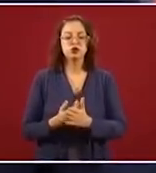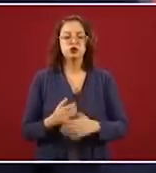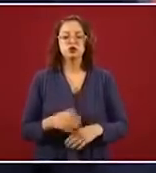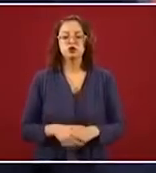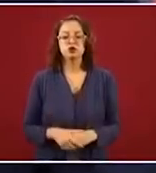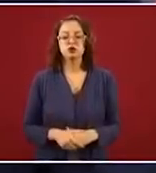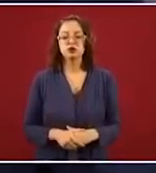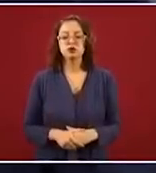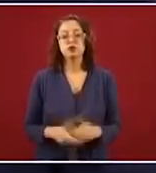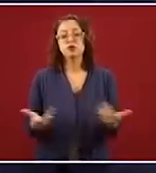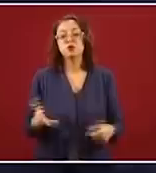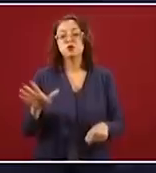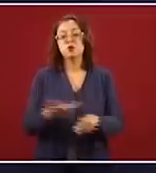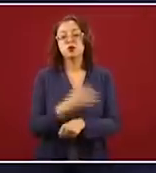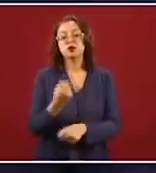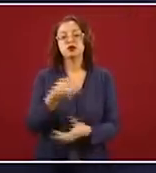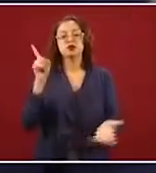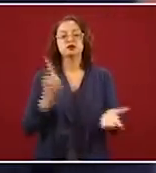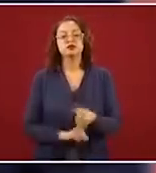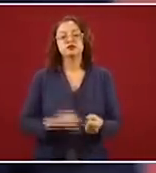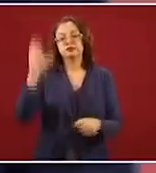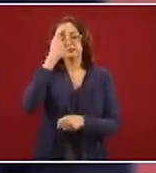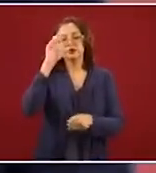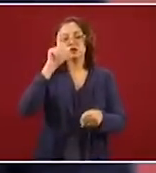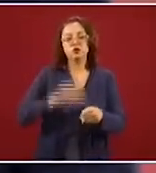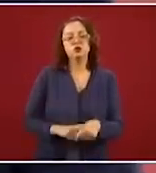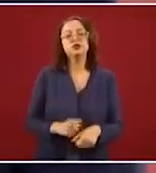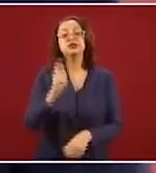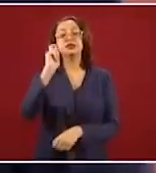Que esto tiene que ver con la cultura. O sea, a más cultura,